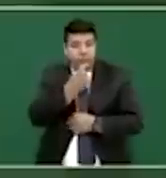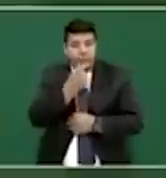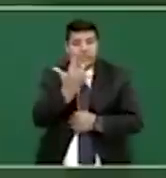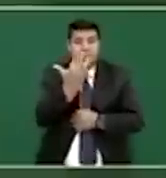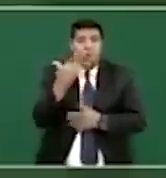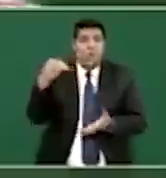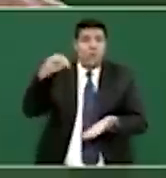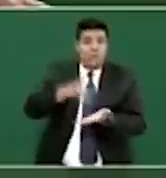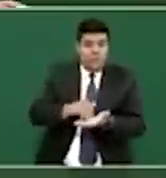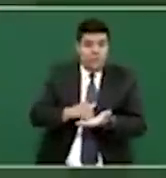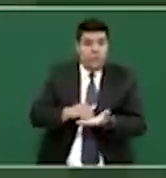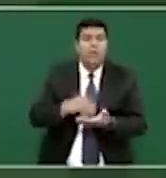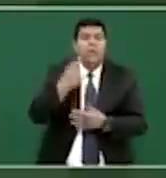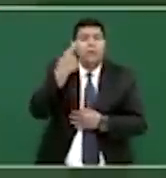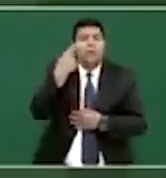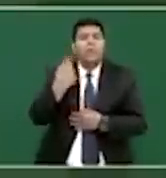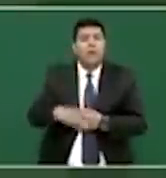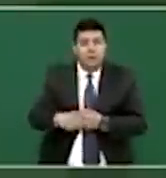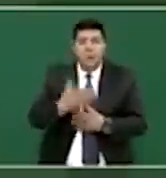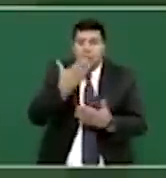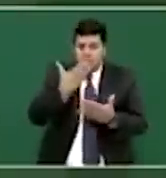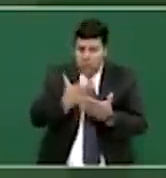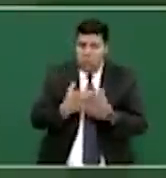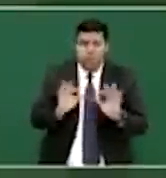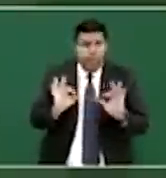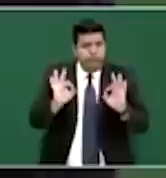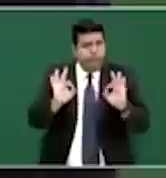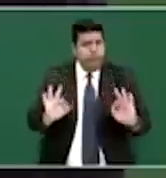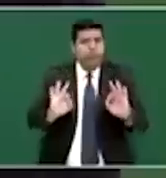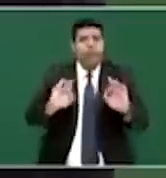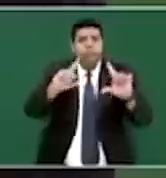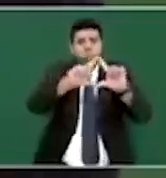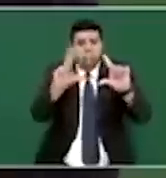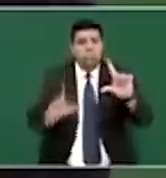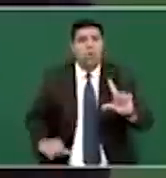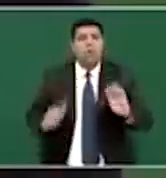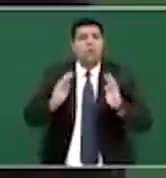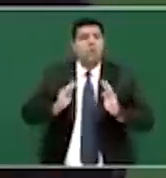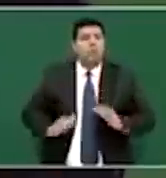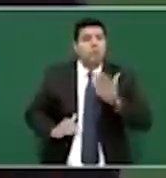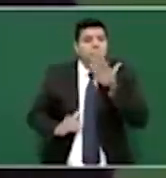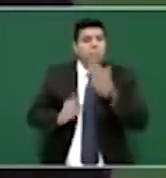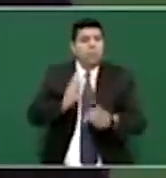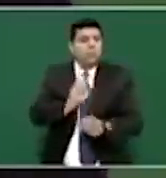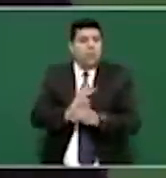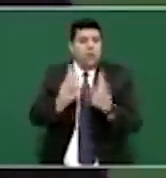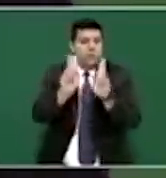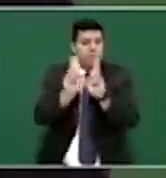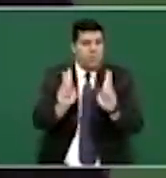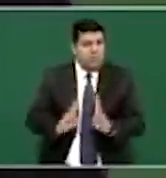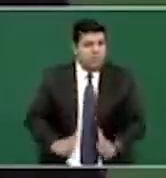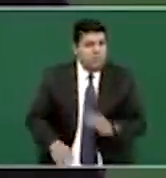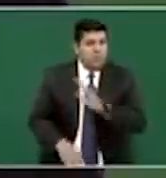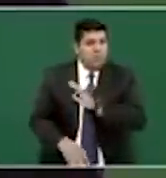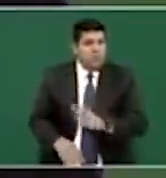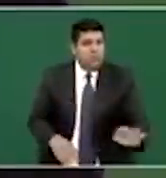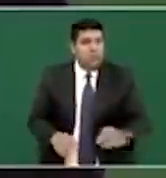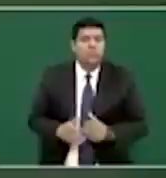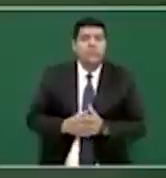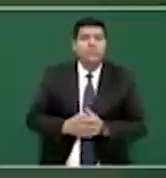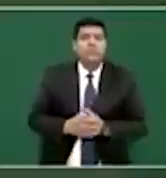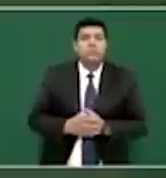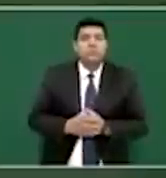para que haya presencia suficiente y se garantice la paz y la